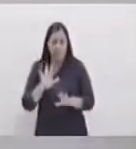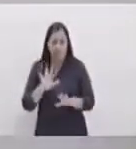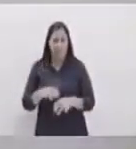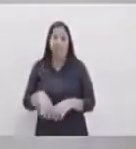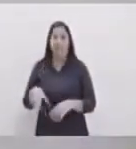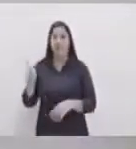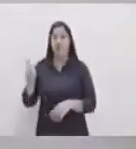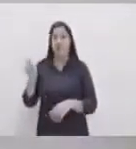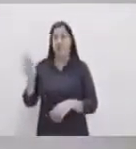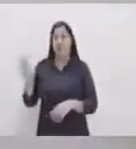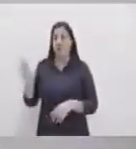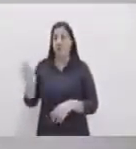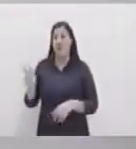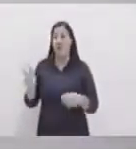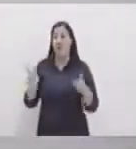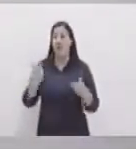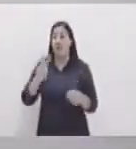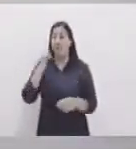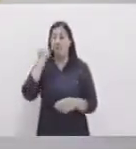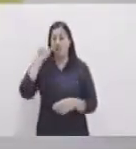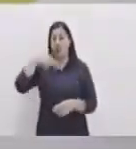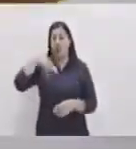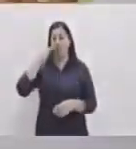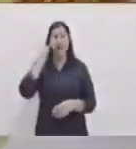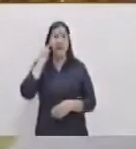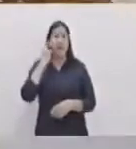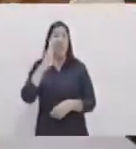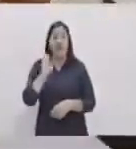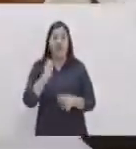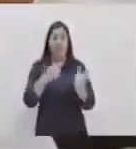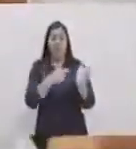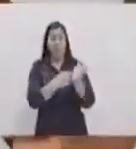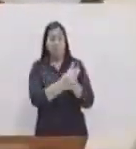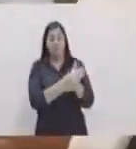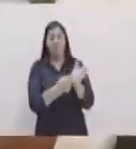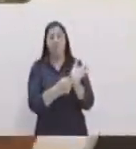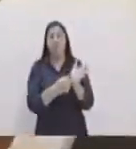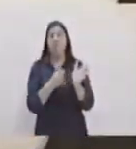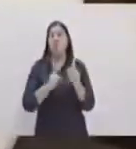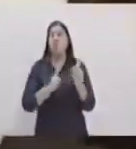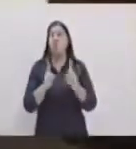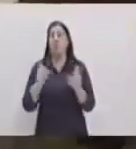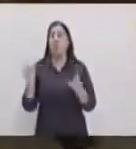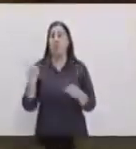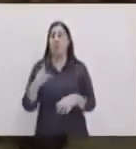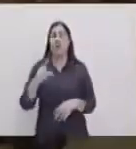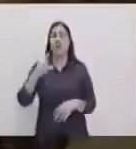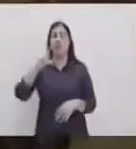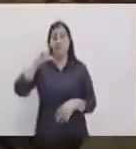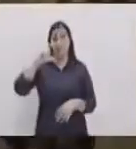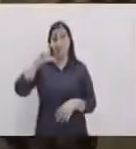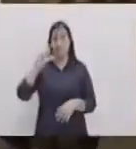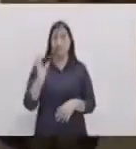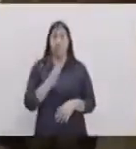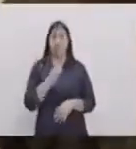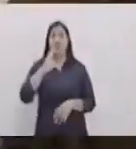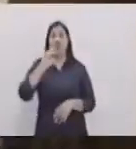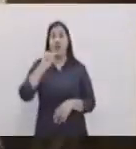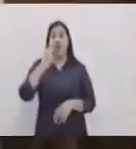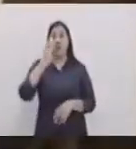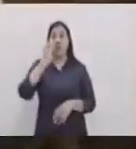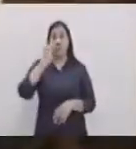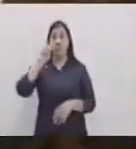componentes del ácido acético son, ¿podrías tú? Sí, tenemos la C de